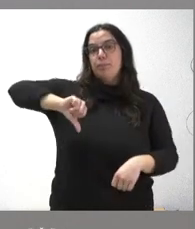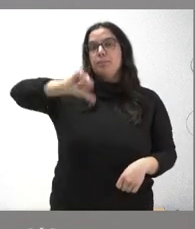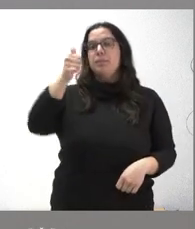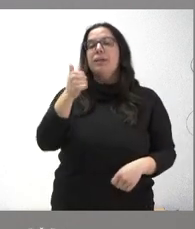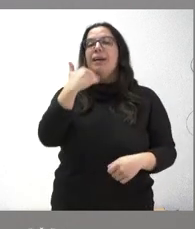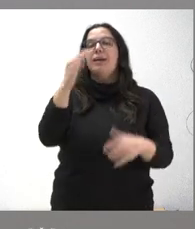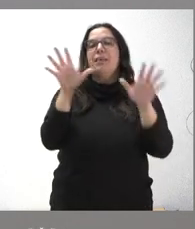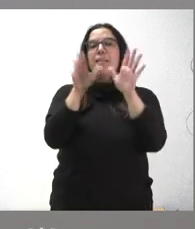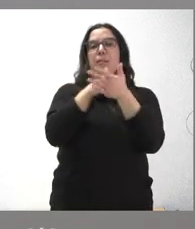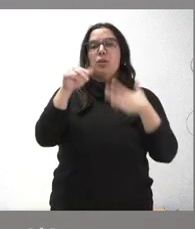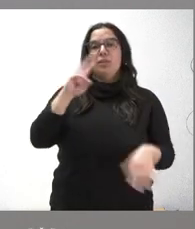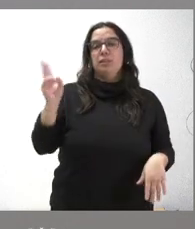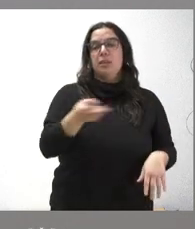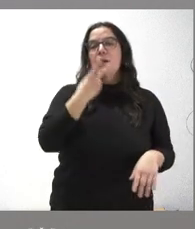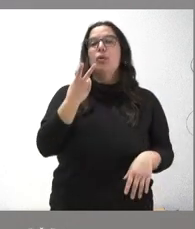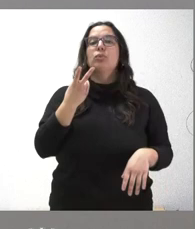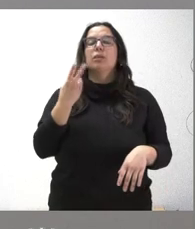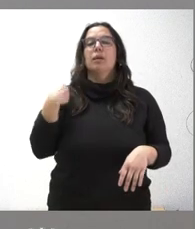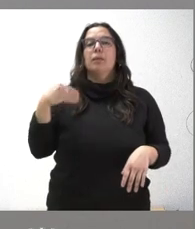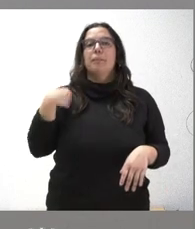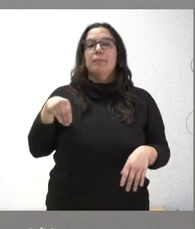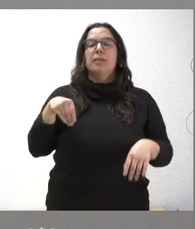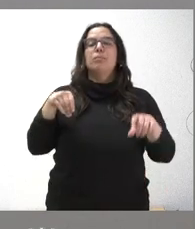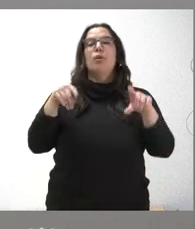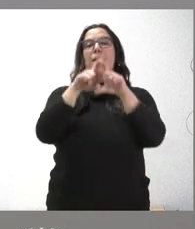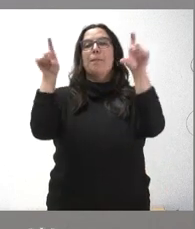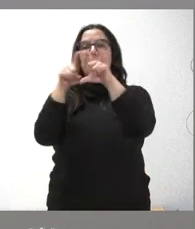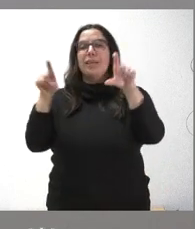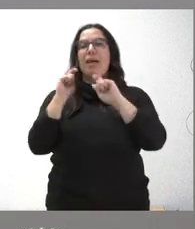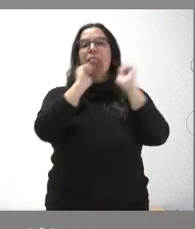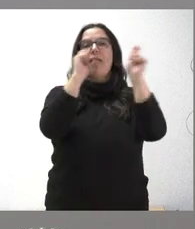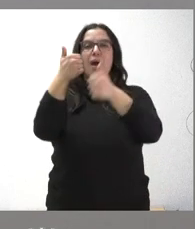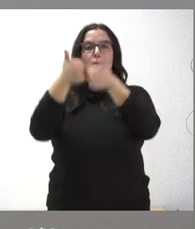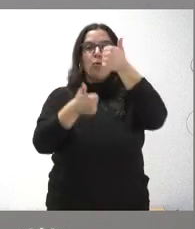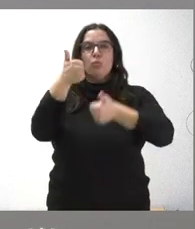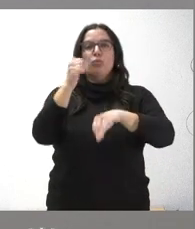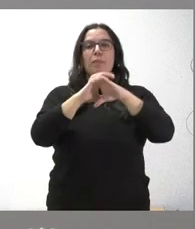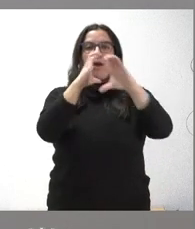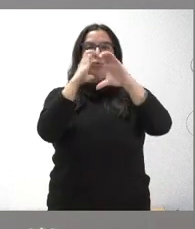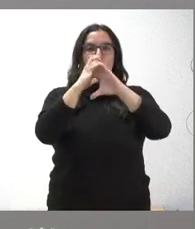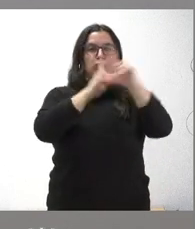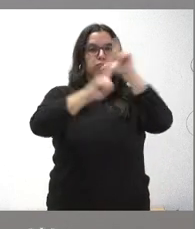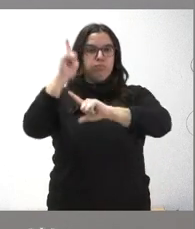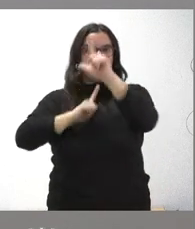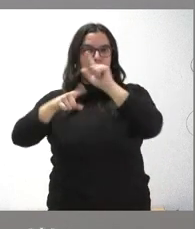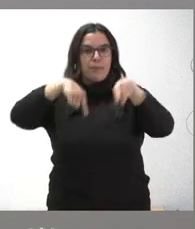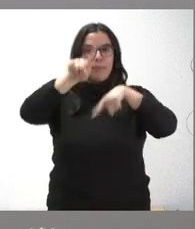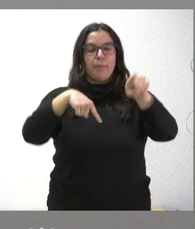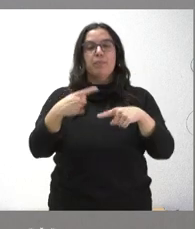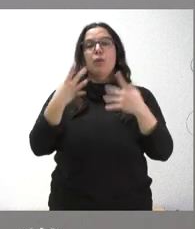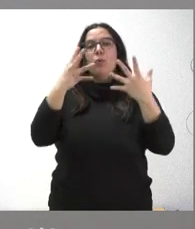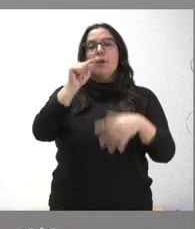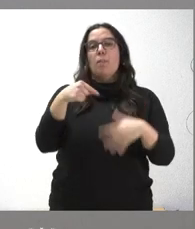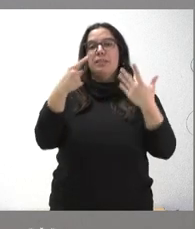10 millones de euros a las cion Arias de las rutas de autocares de transporte de viajeros 9,6 millones de euros por tanto es lo que se